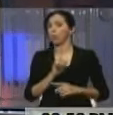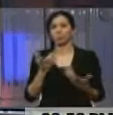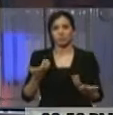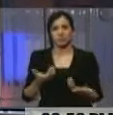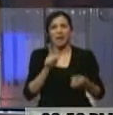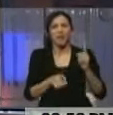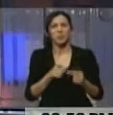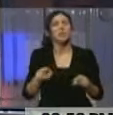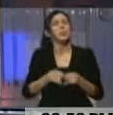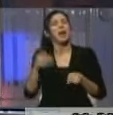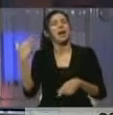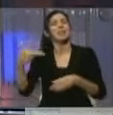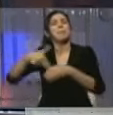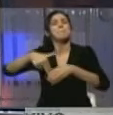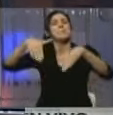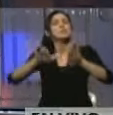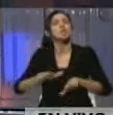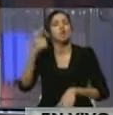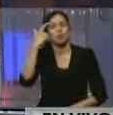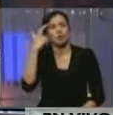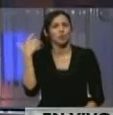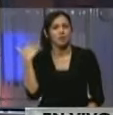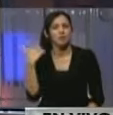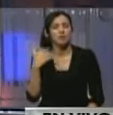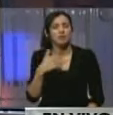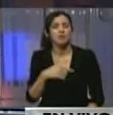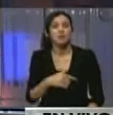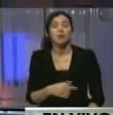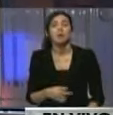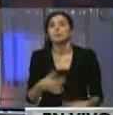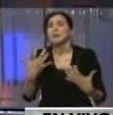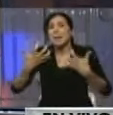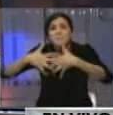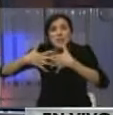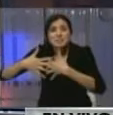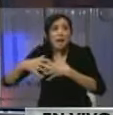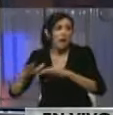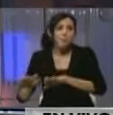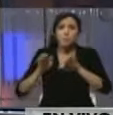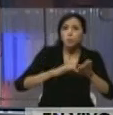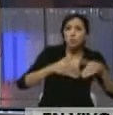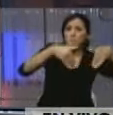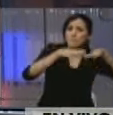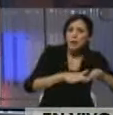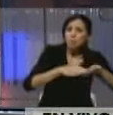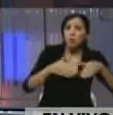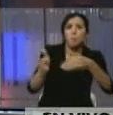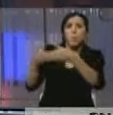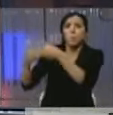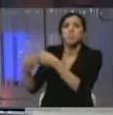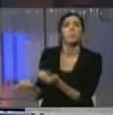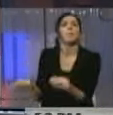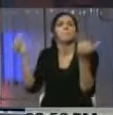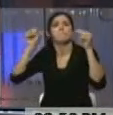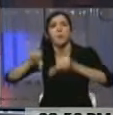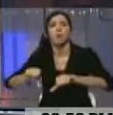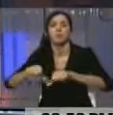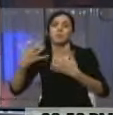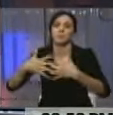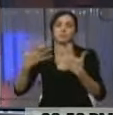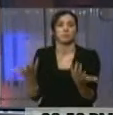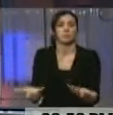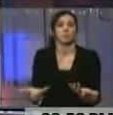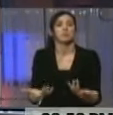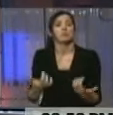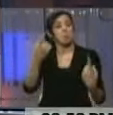en el paro petrolero, ¿no se acuerdan? Quebraron a medio mundo en este país, y ahora los lanzaron también. Bueno, vengan